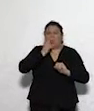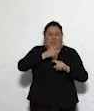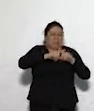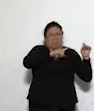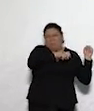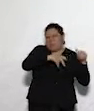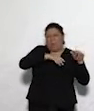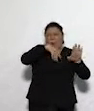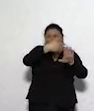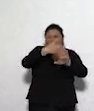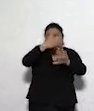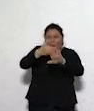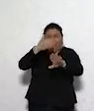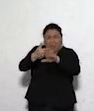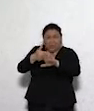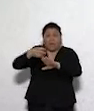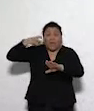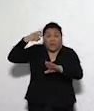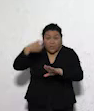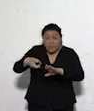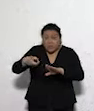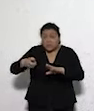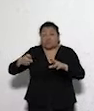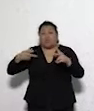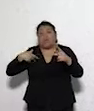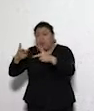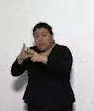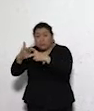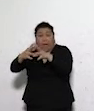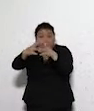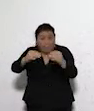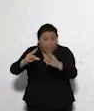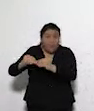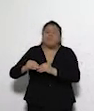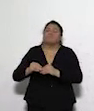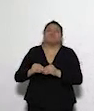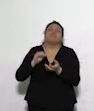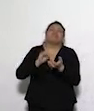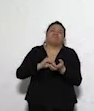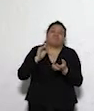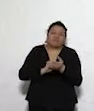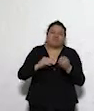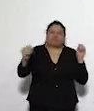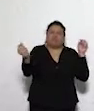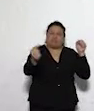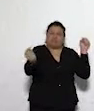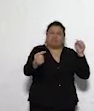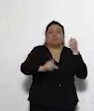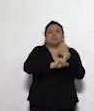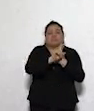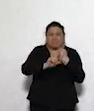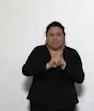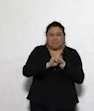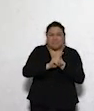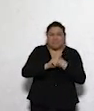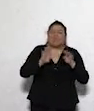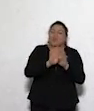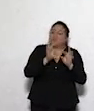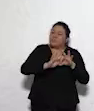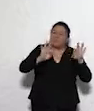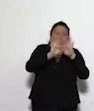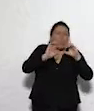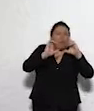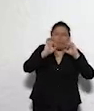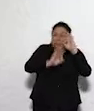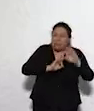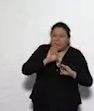México, la inversión en prevención es insuficiente y crece mucho más el gasto en medidas de control y uso de la fuerza.